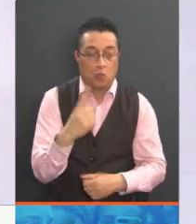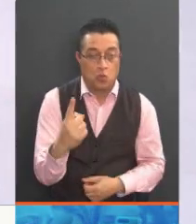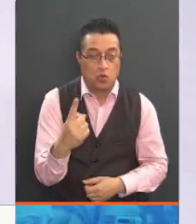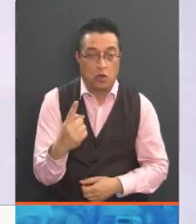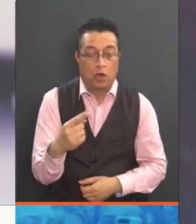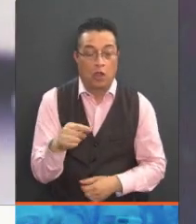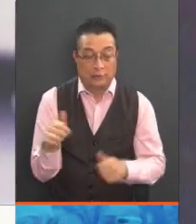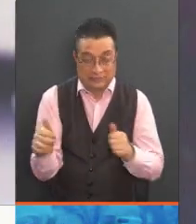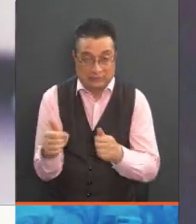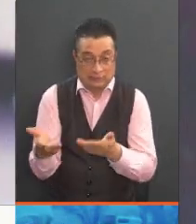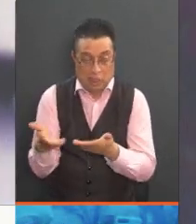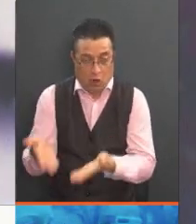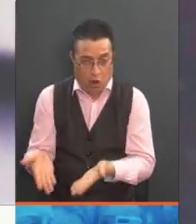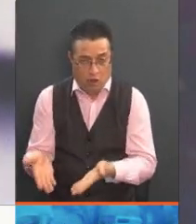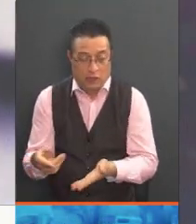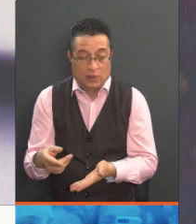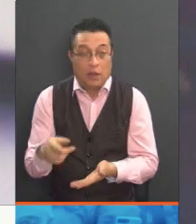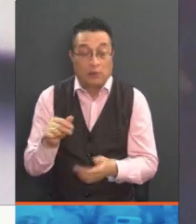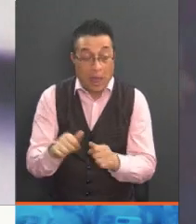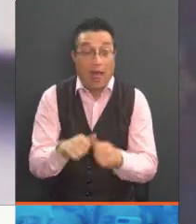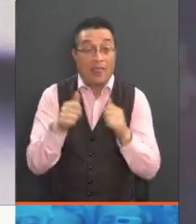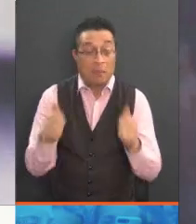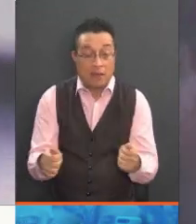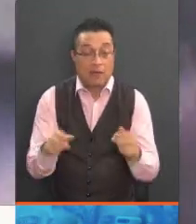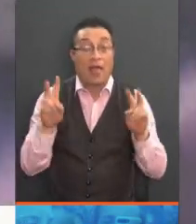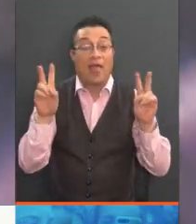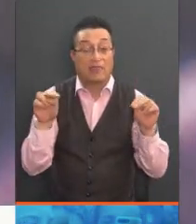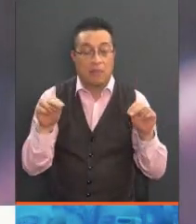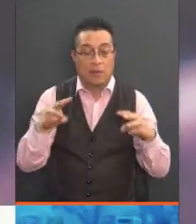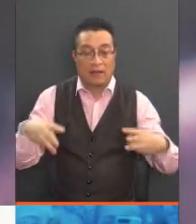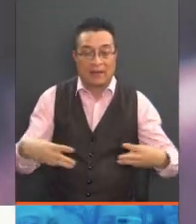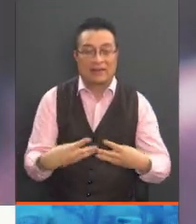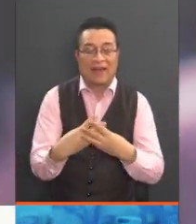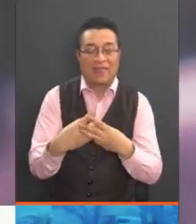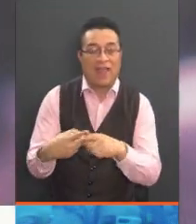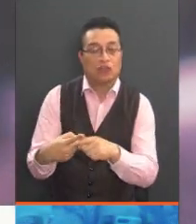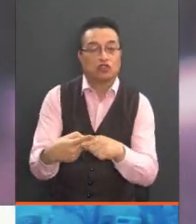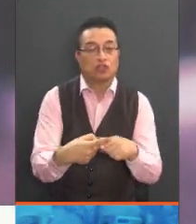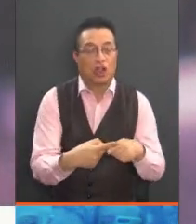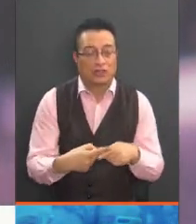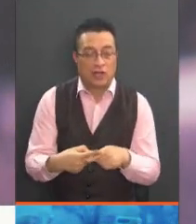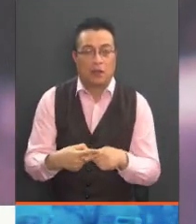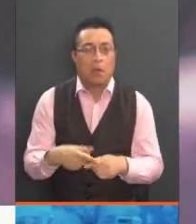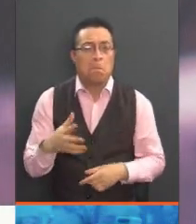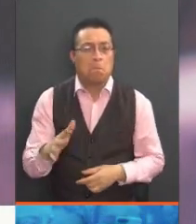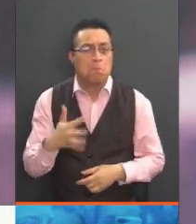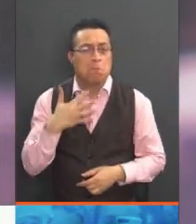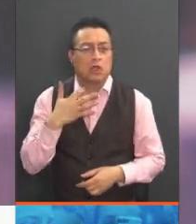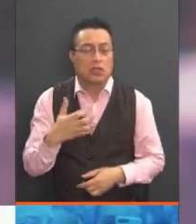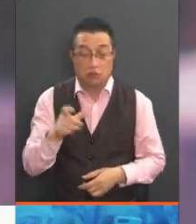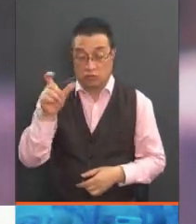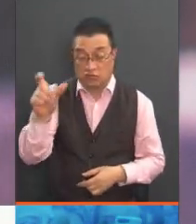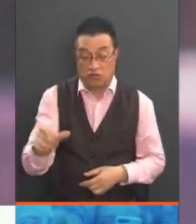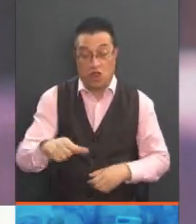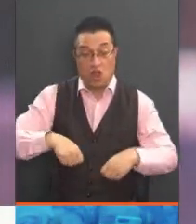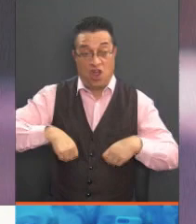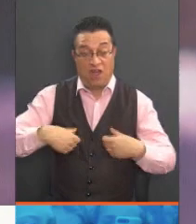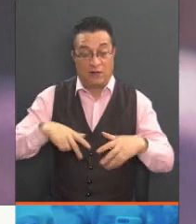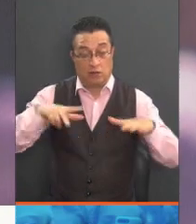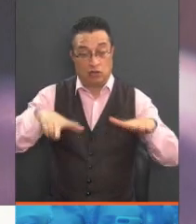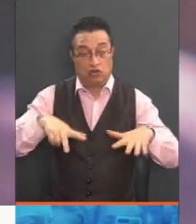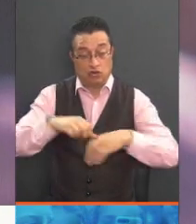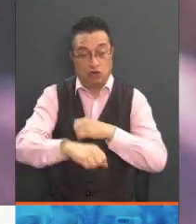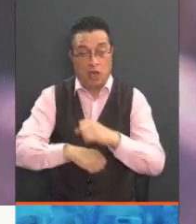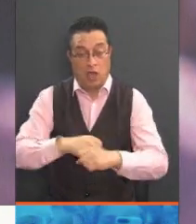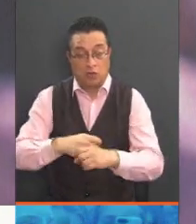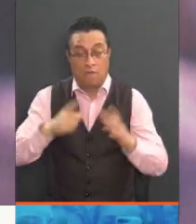más crítico de todo esto, el tema de las redes sociales. ¿Por qué si un joven de 18 años sube